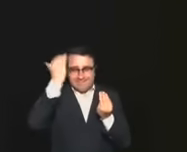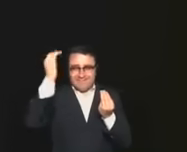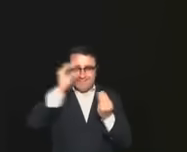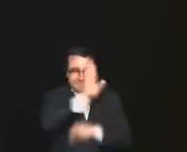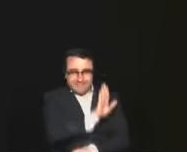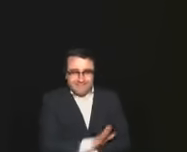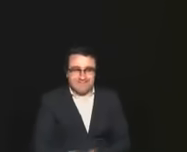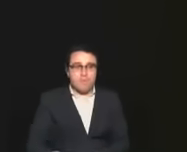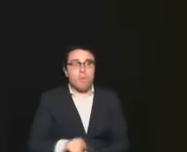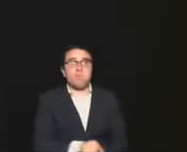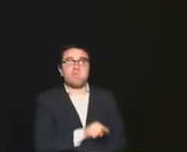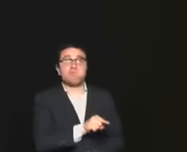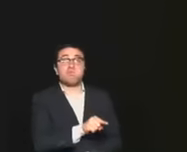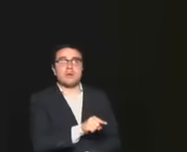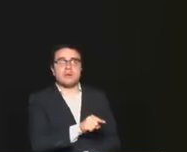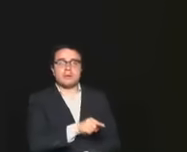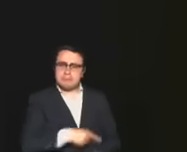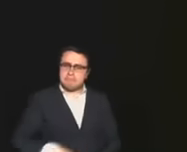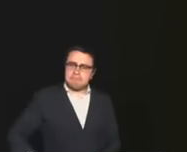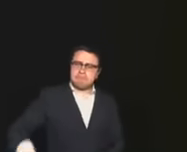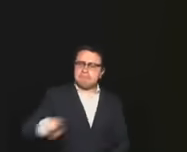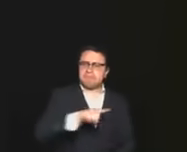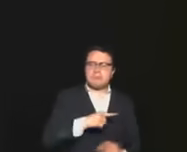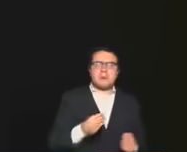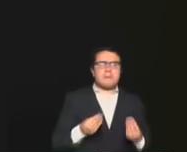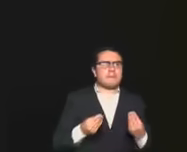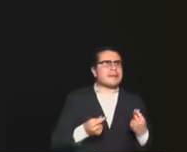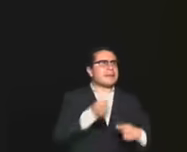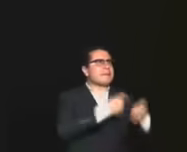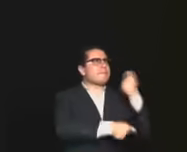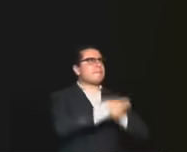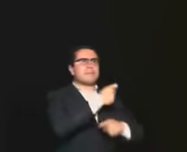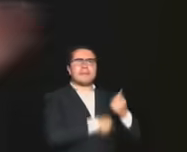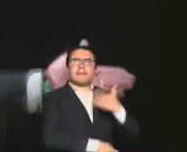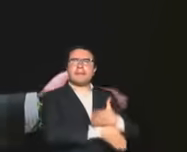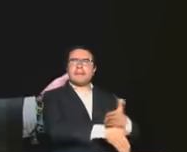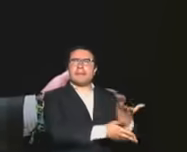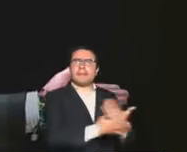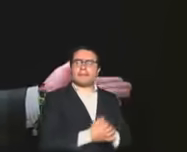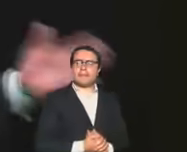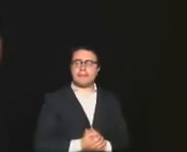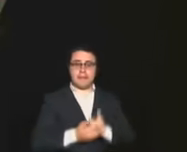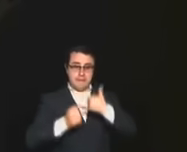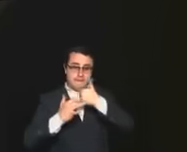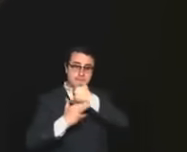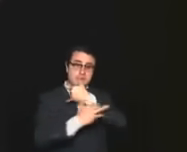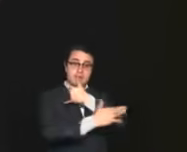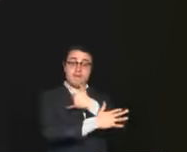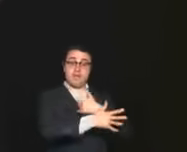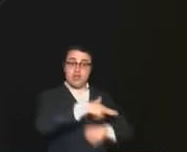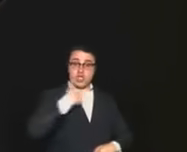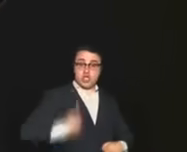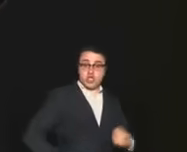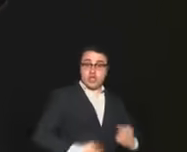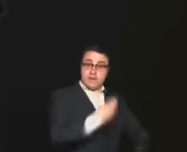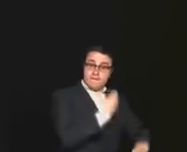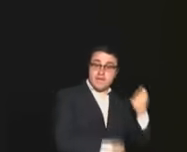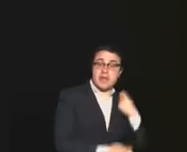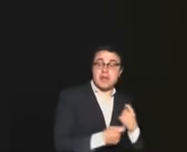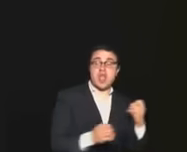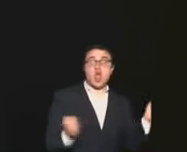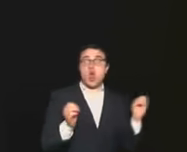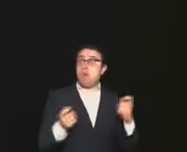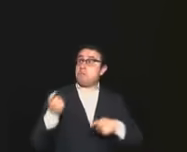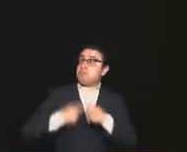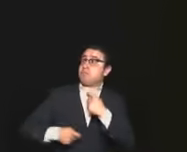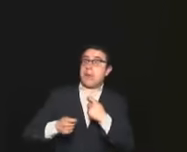regiones, pues que eso ya no tiene mayor sentido. O el Pacífico se va para China, ya no tiene